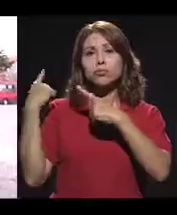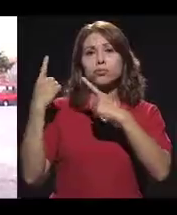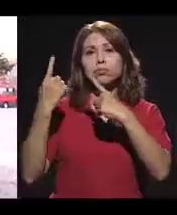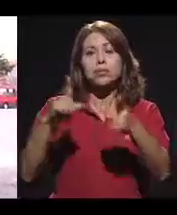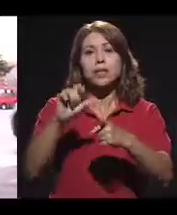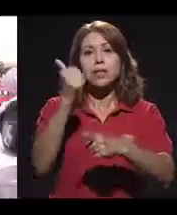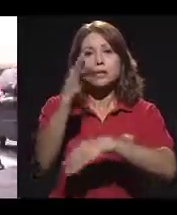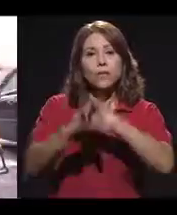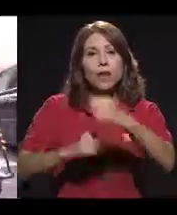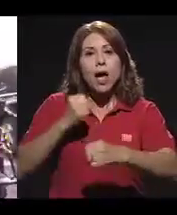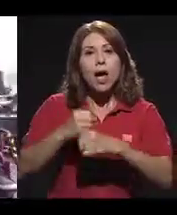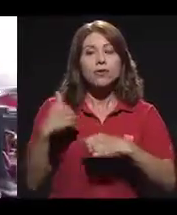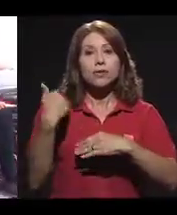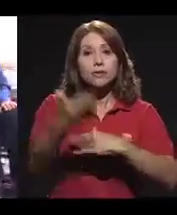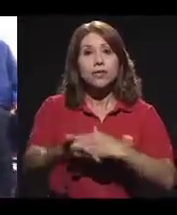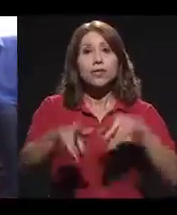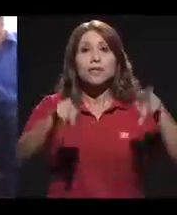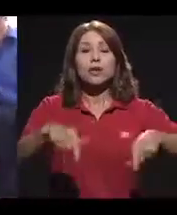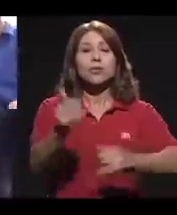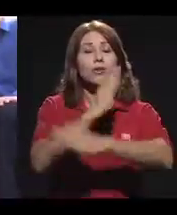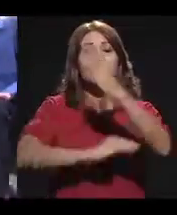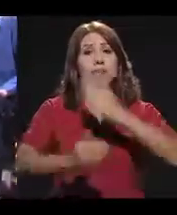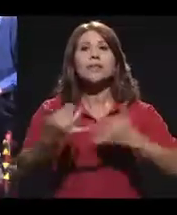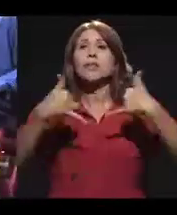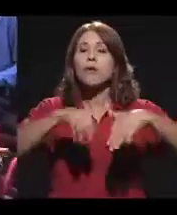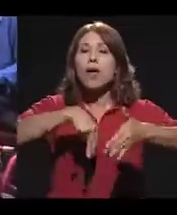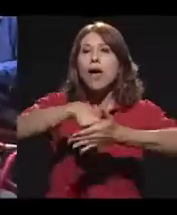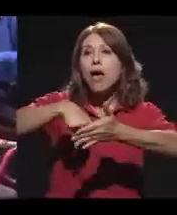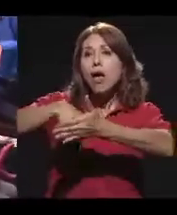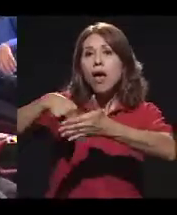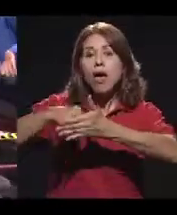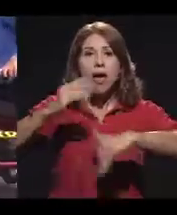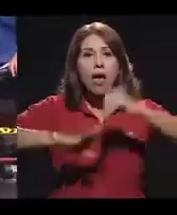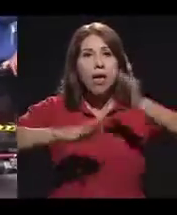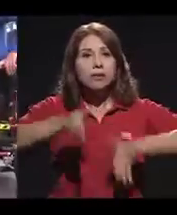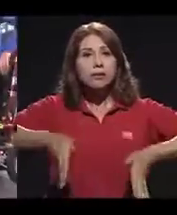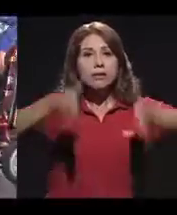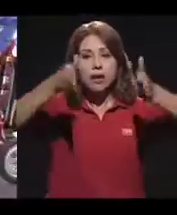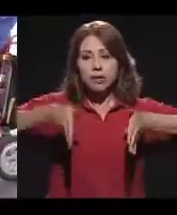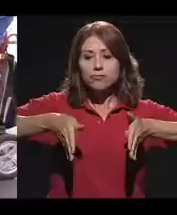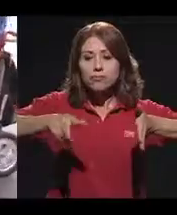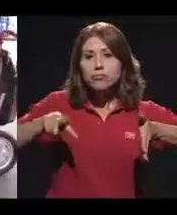con discapacidad se enfrentan a aceras, edificios y espacios al aire libre